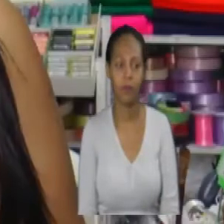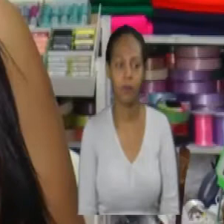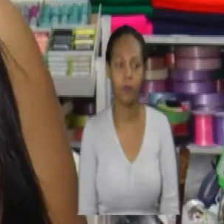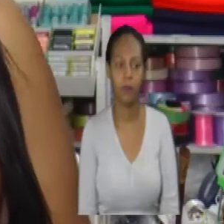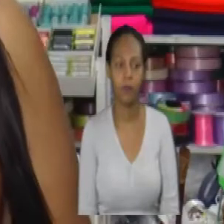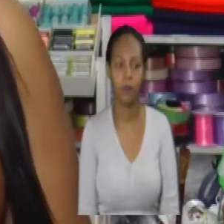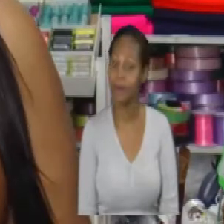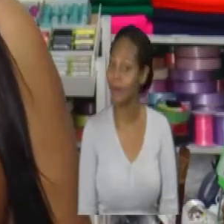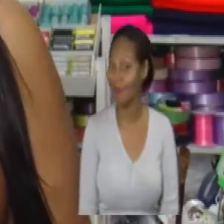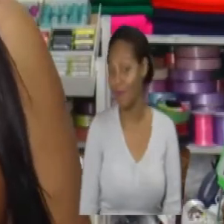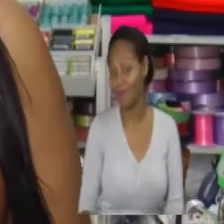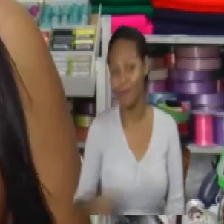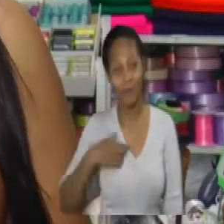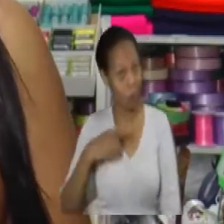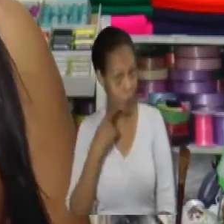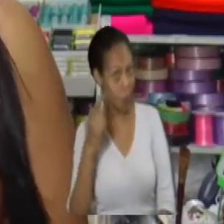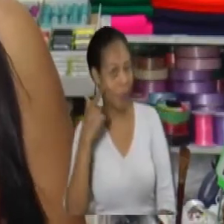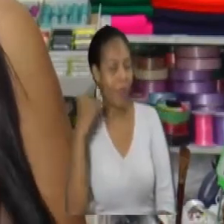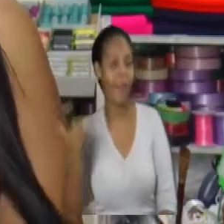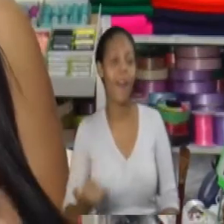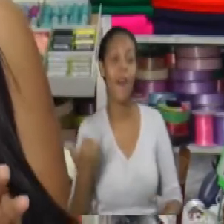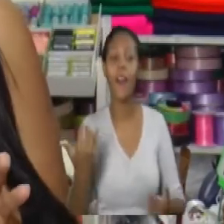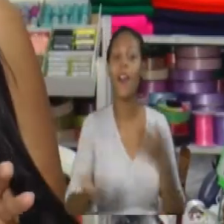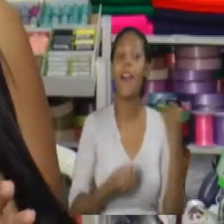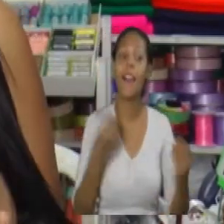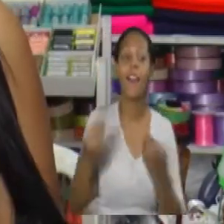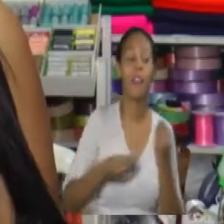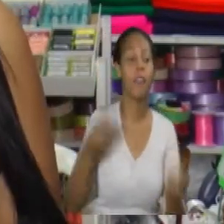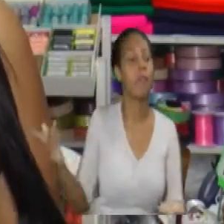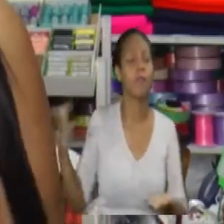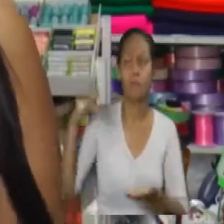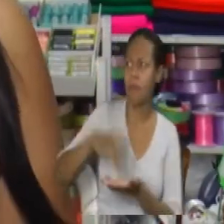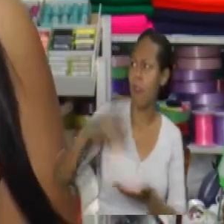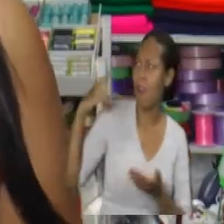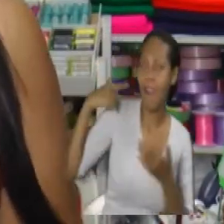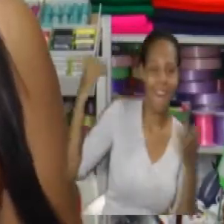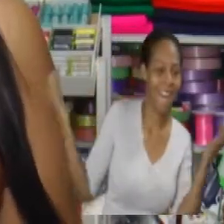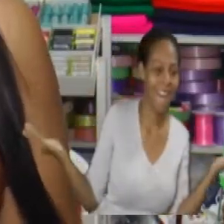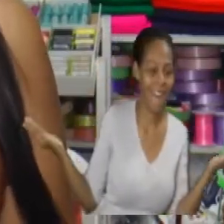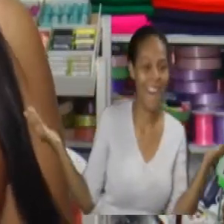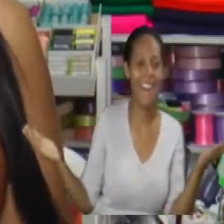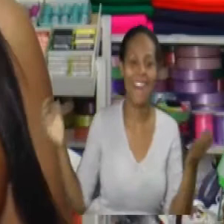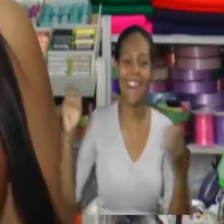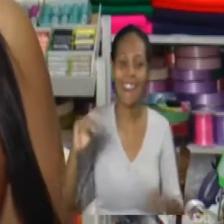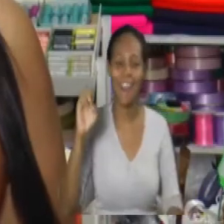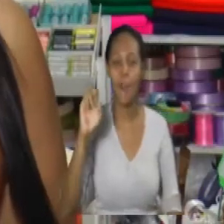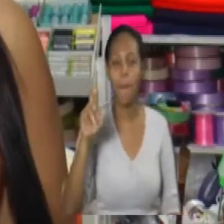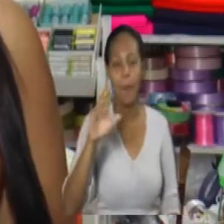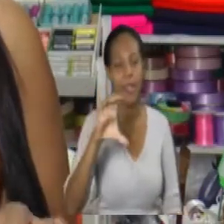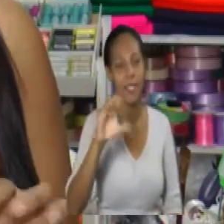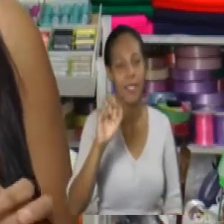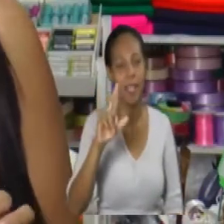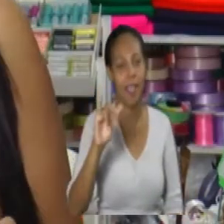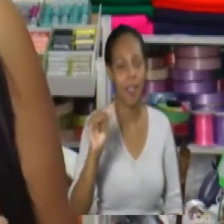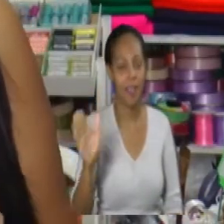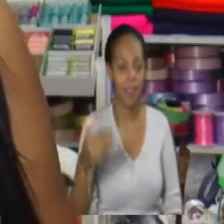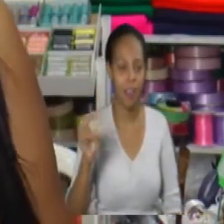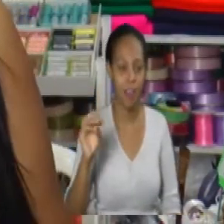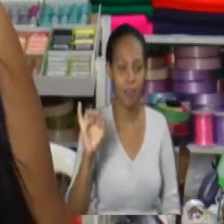Bueno, y como lo prometido es deuda, nosotros nos vinimos hasta Mercería Mil Adornos, ubicado aquí en la carrera 23,